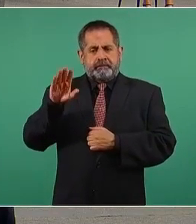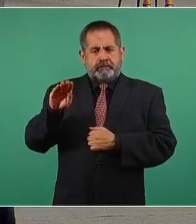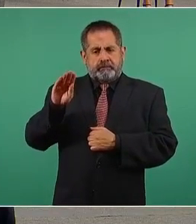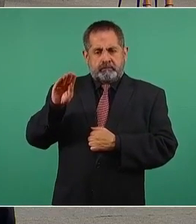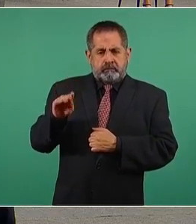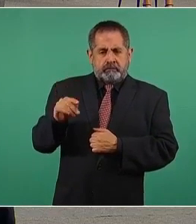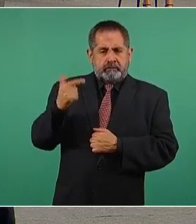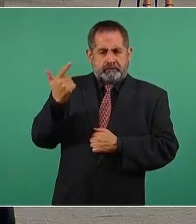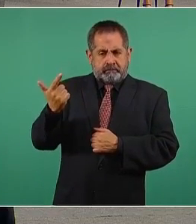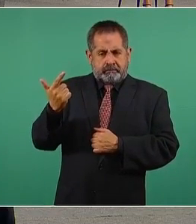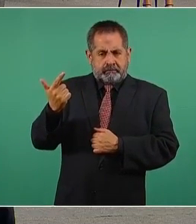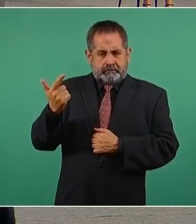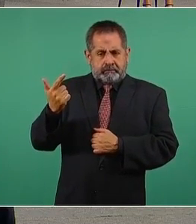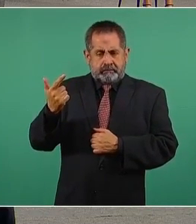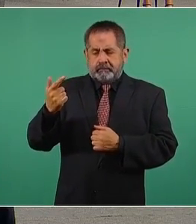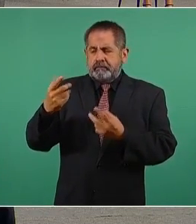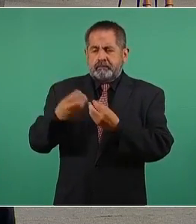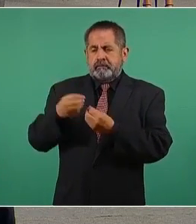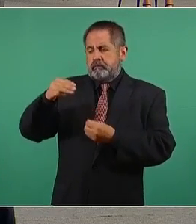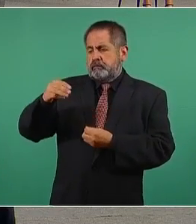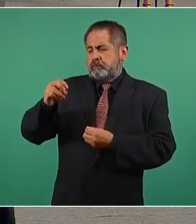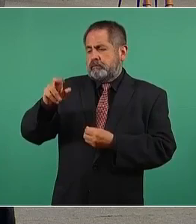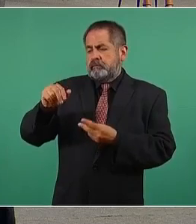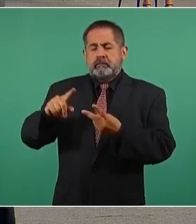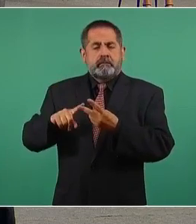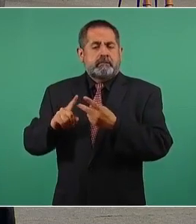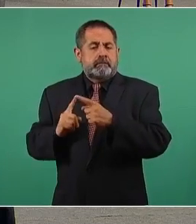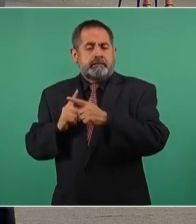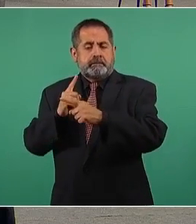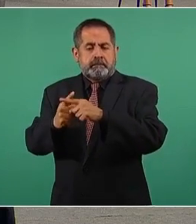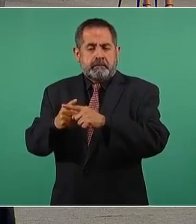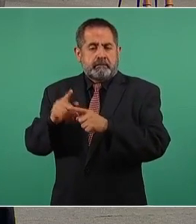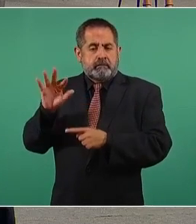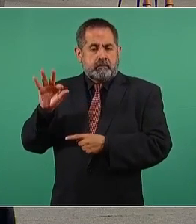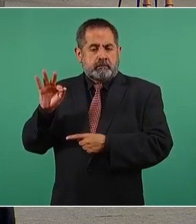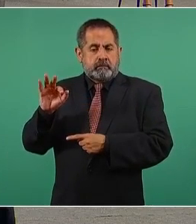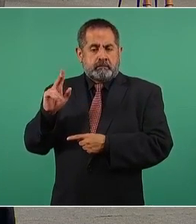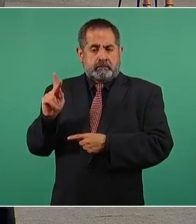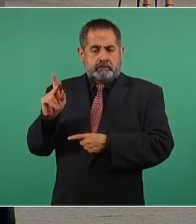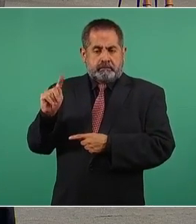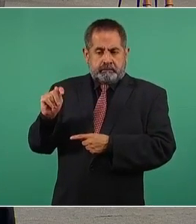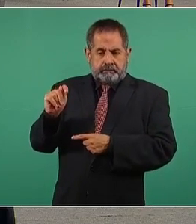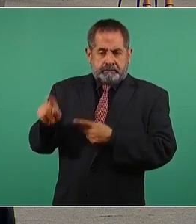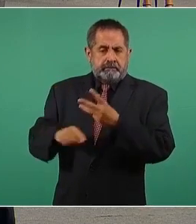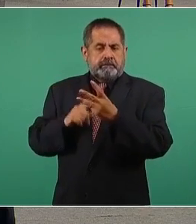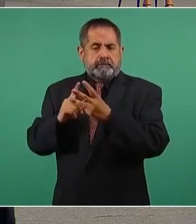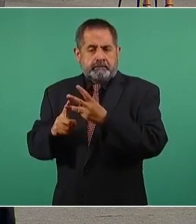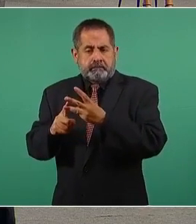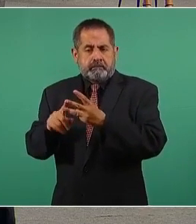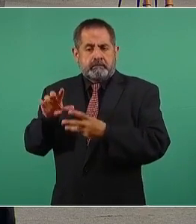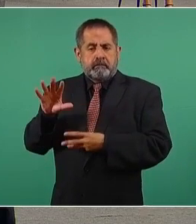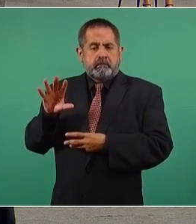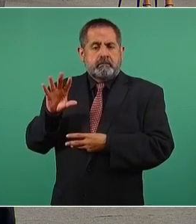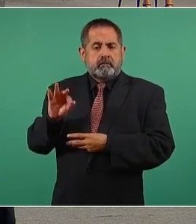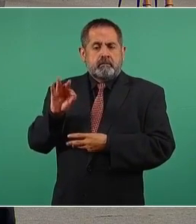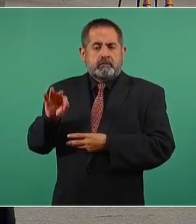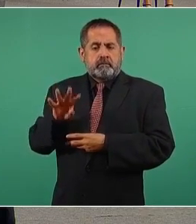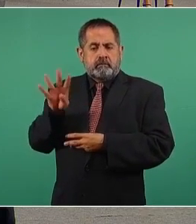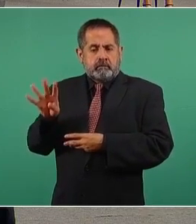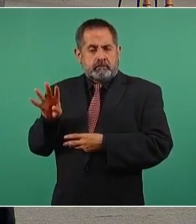197 de Morena, más 40 del PT, más 44